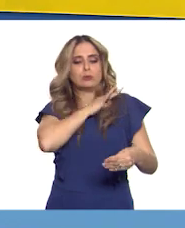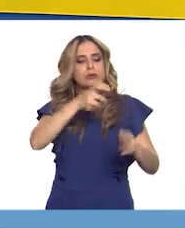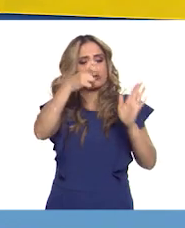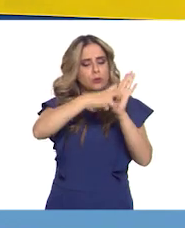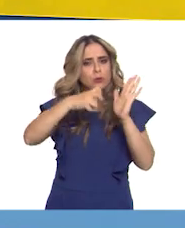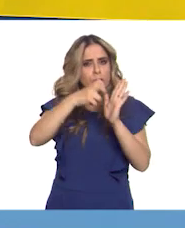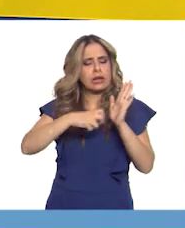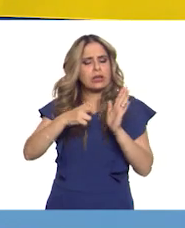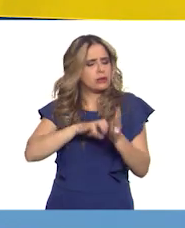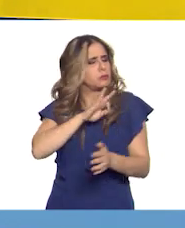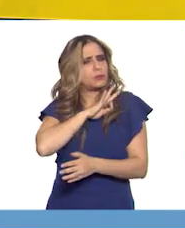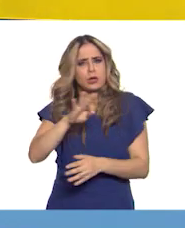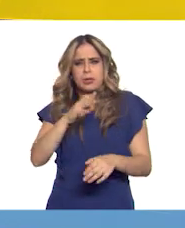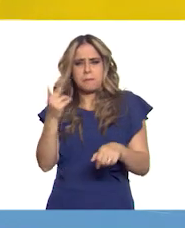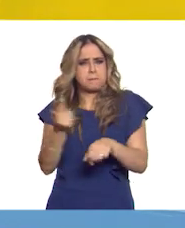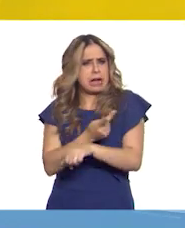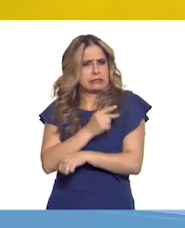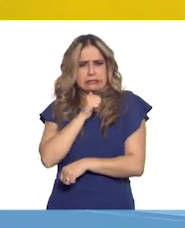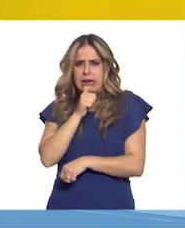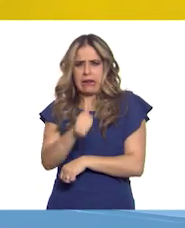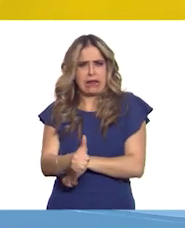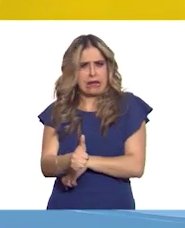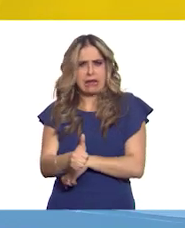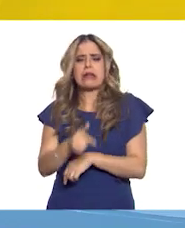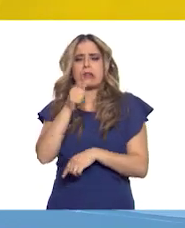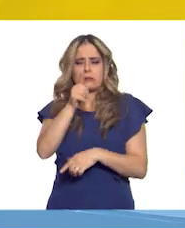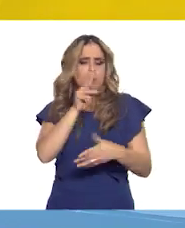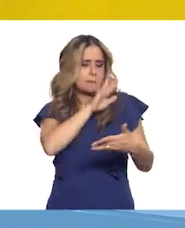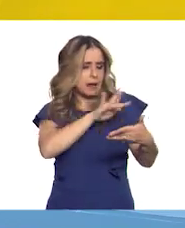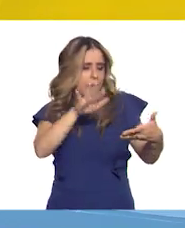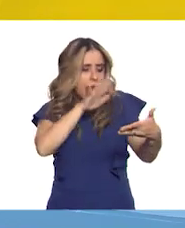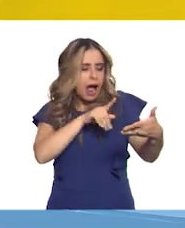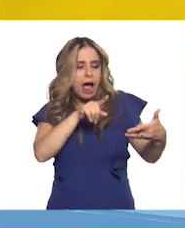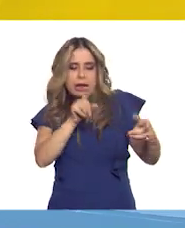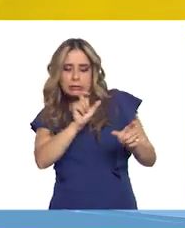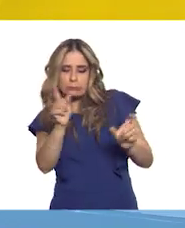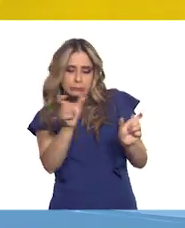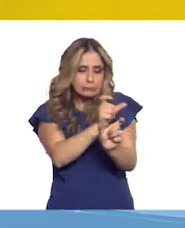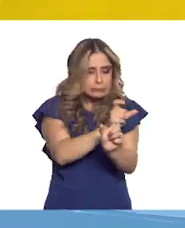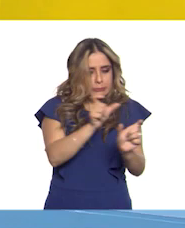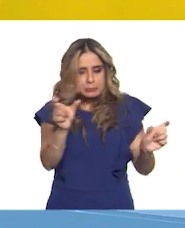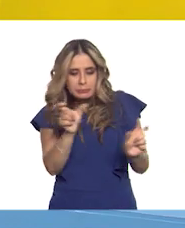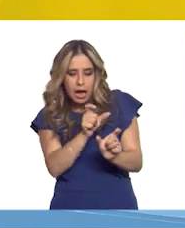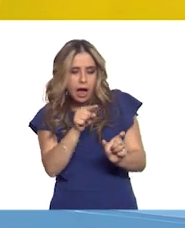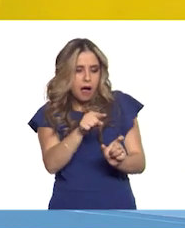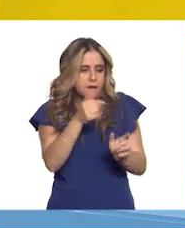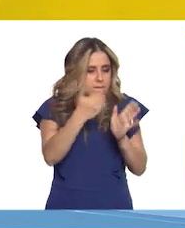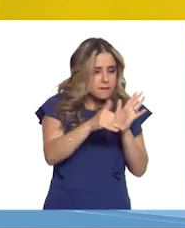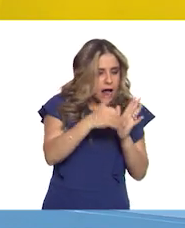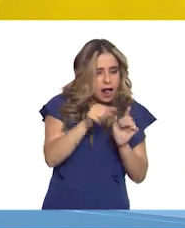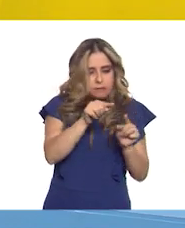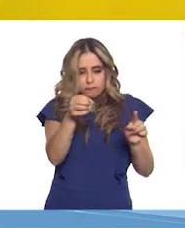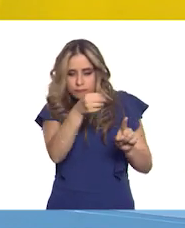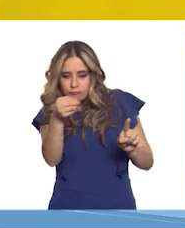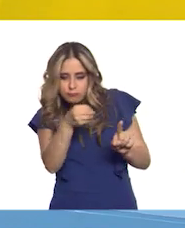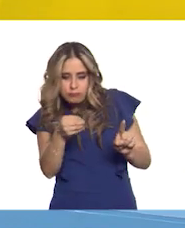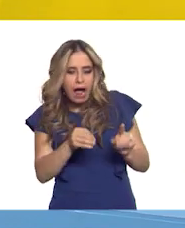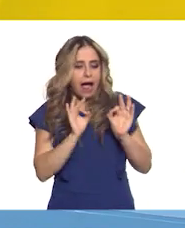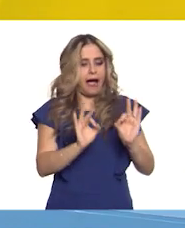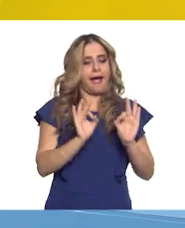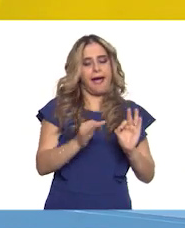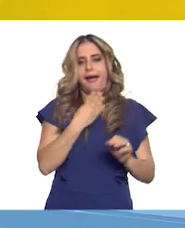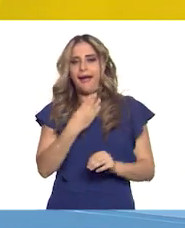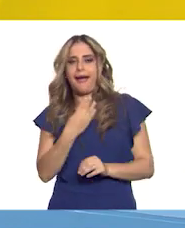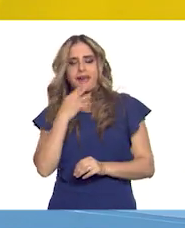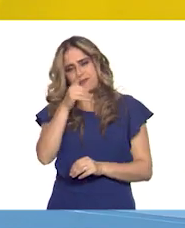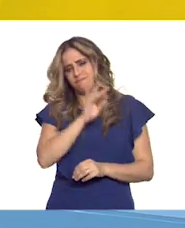guía y podemos tomar decisiones distintas ya redactando si consideramos que el texto tiene más coherencia y sentido con